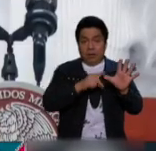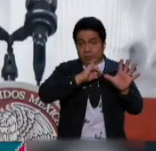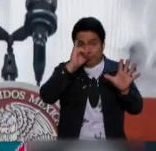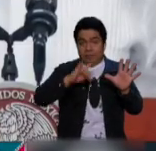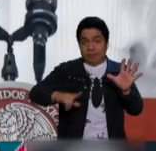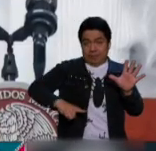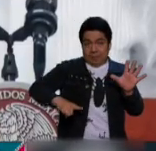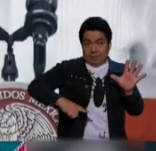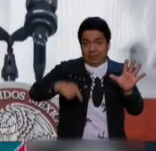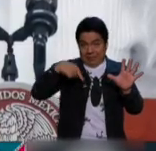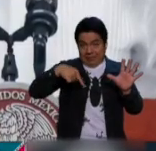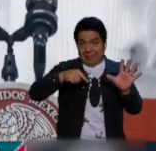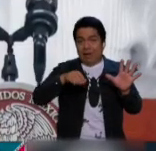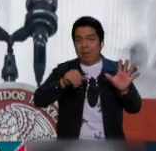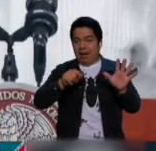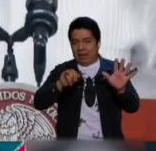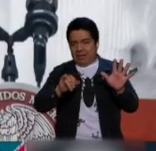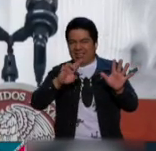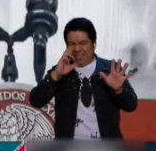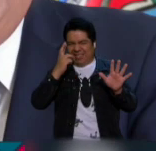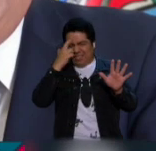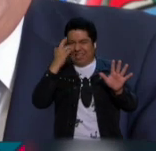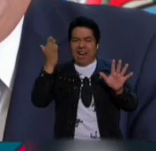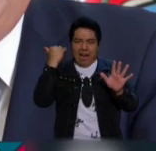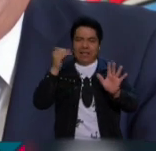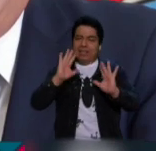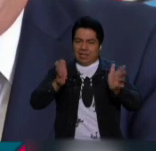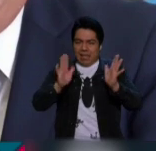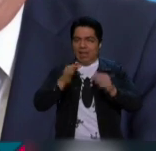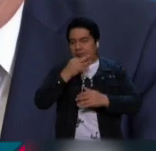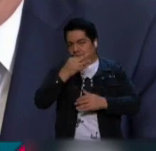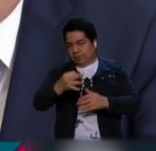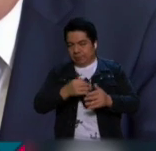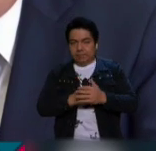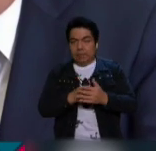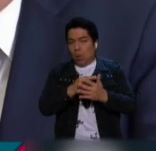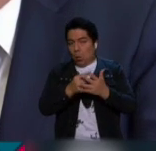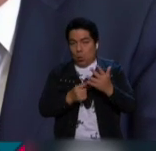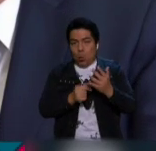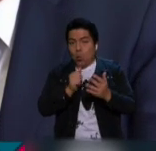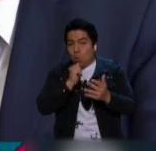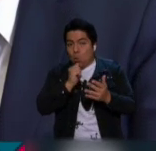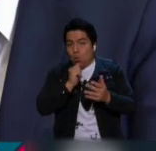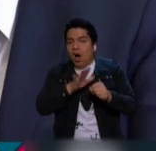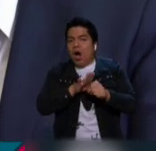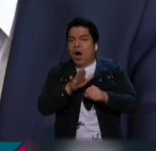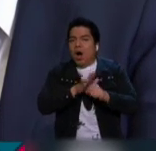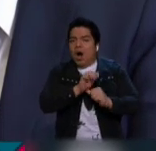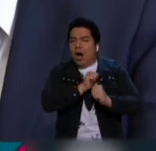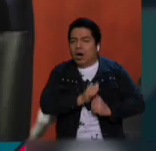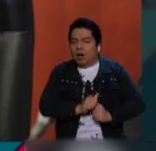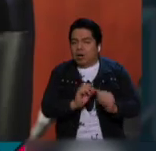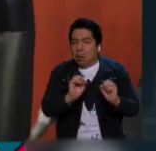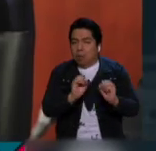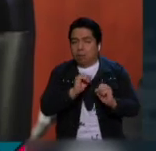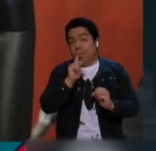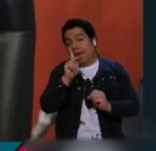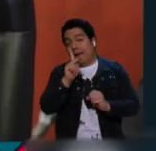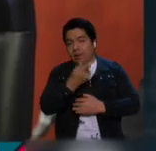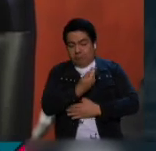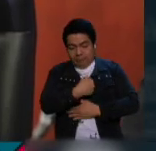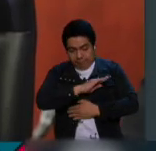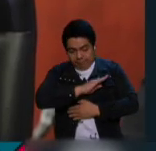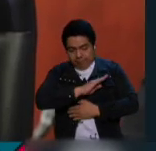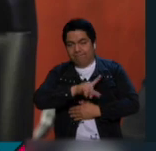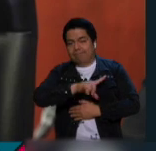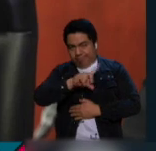Martí Batres, de quien ya se había hecho el anuncio la semana pasada. Por el momento no se ha revelado en qué cargos se sumarían, pero Sheinbaum dijo que eso se